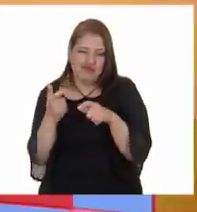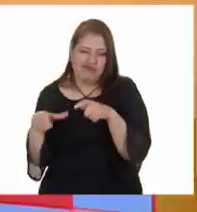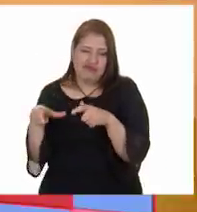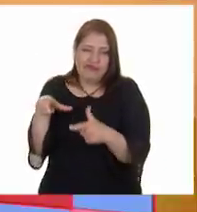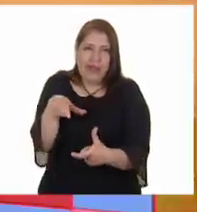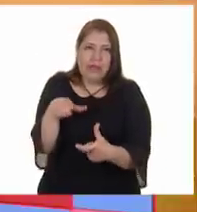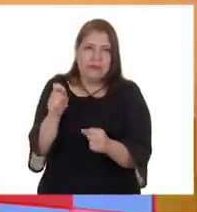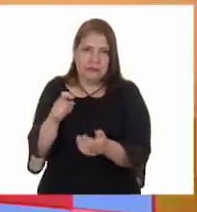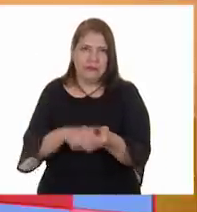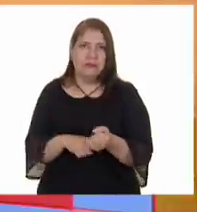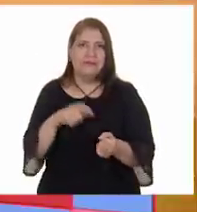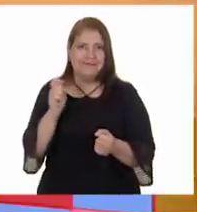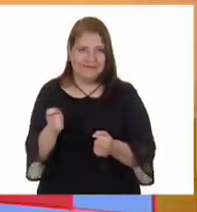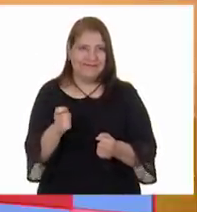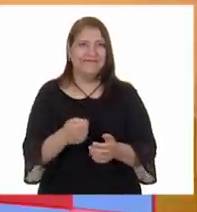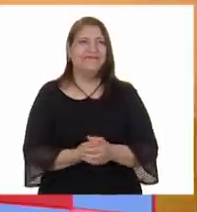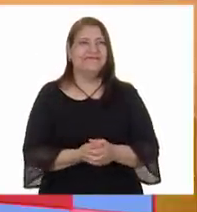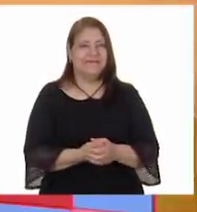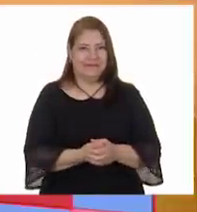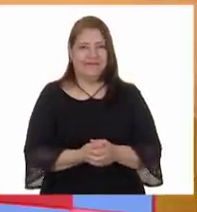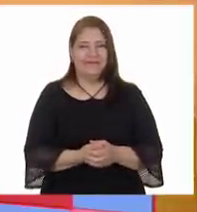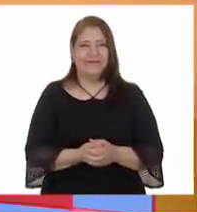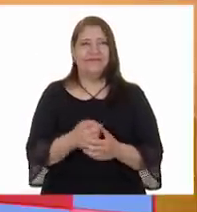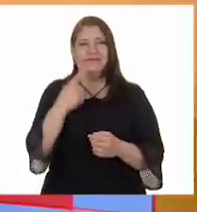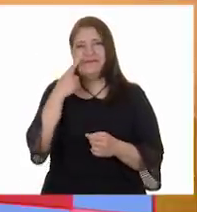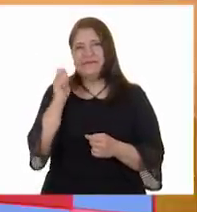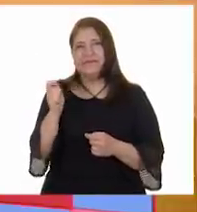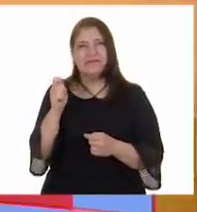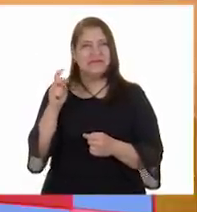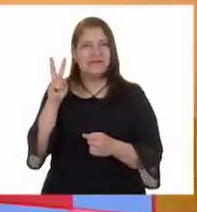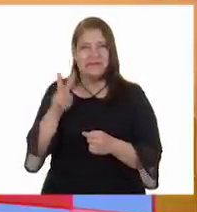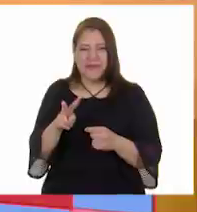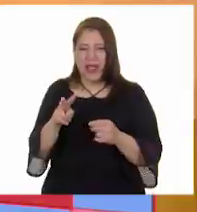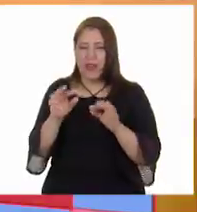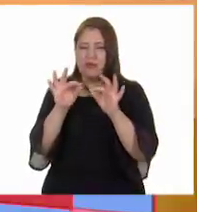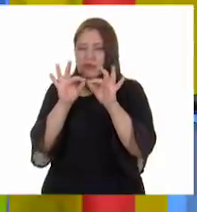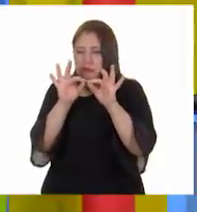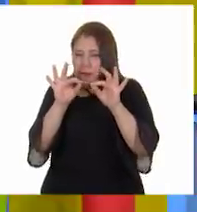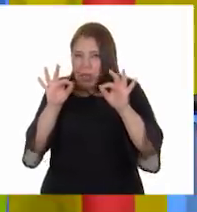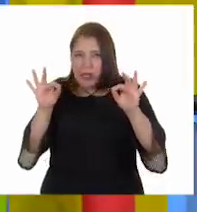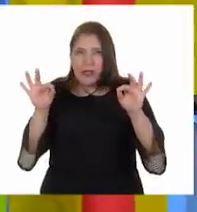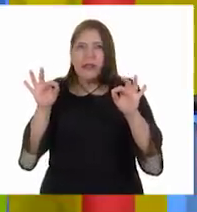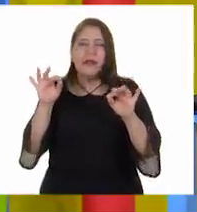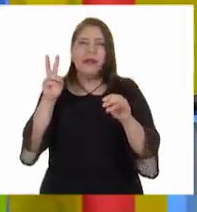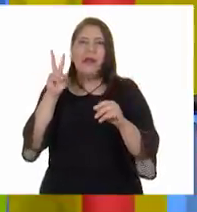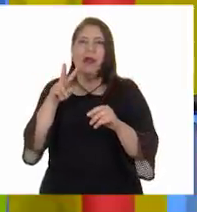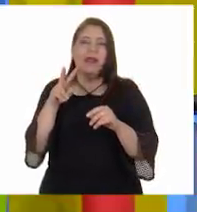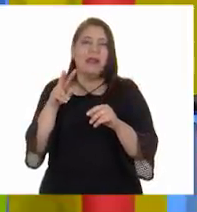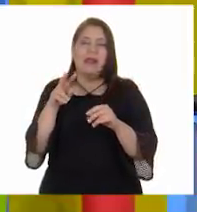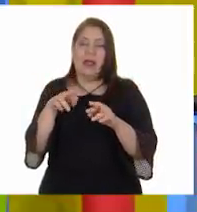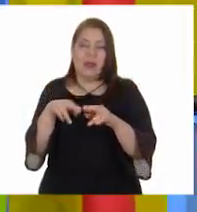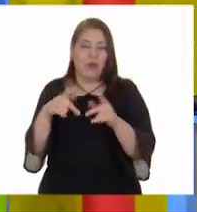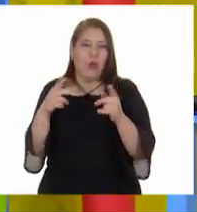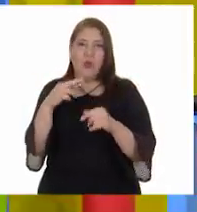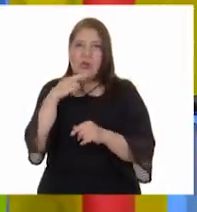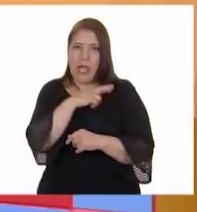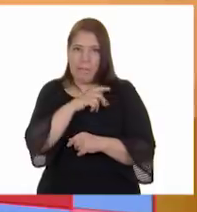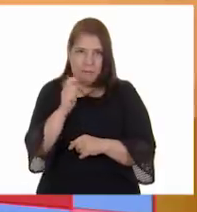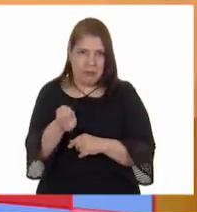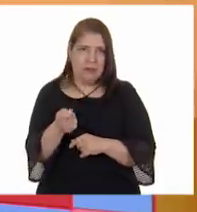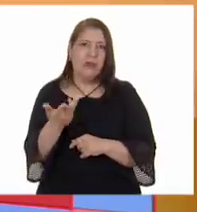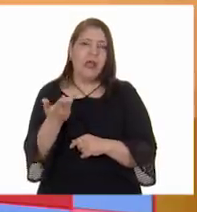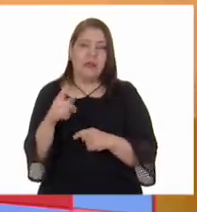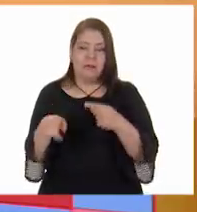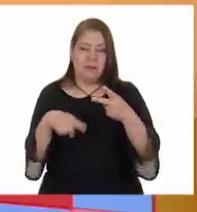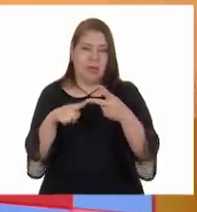todo feo ahí. Entonces podemos ver que hasta la masa quedó como más delgada. Muy frágil a comparación de la mezcla 2. Oye,